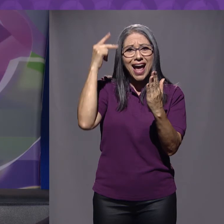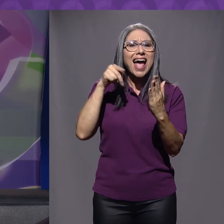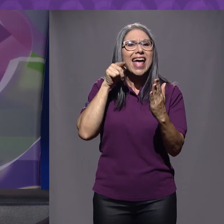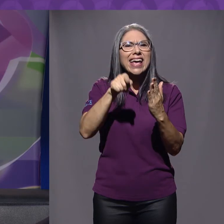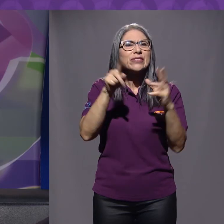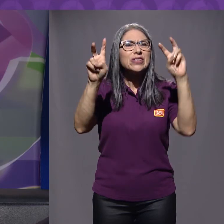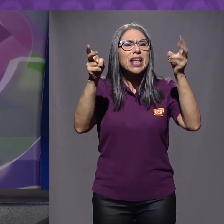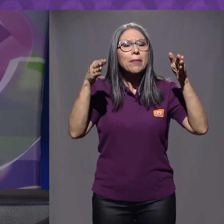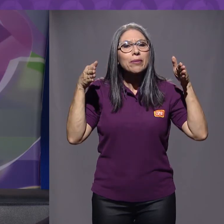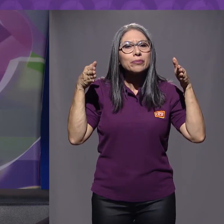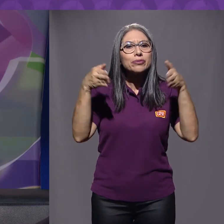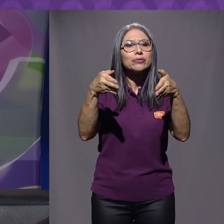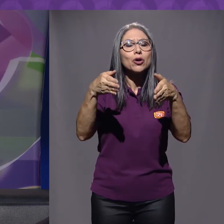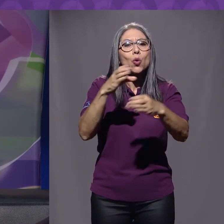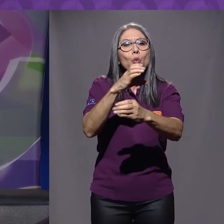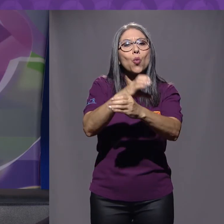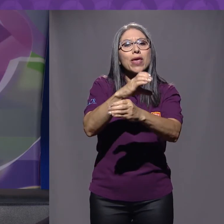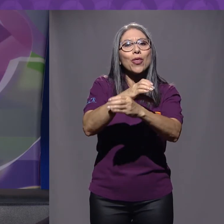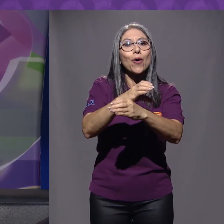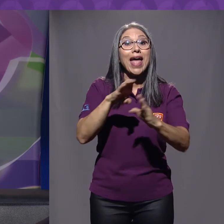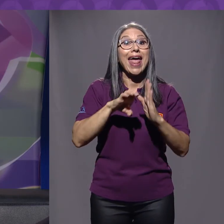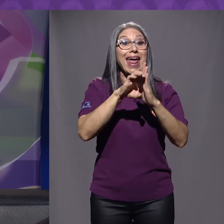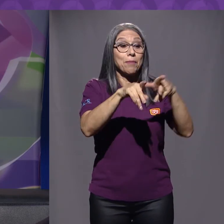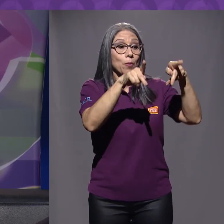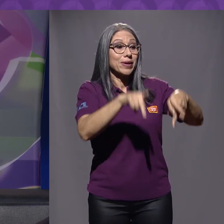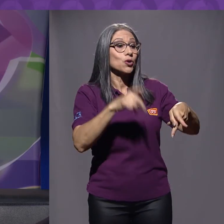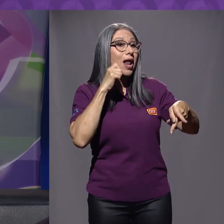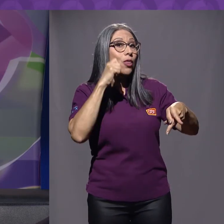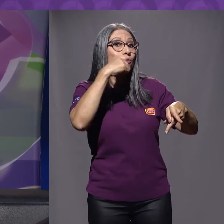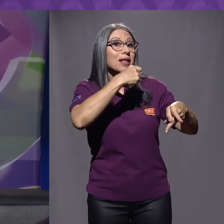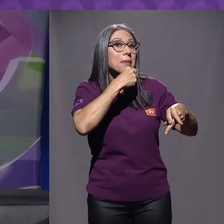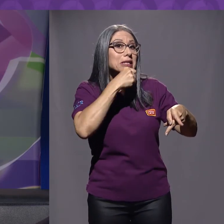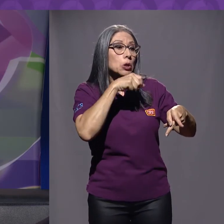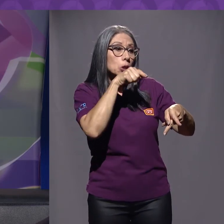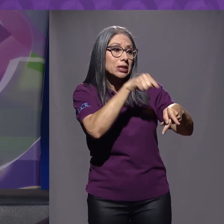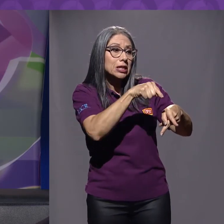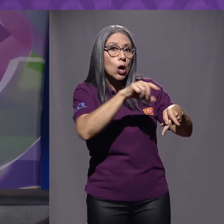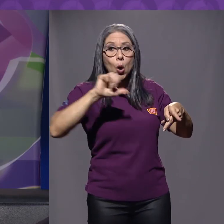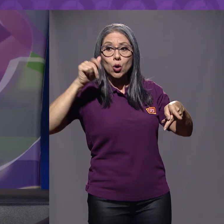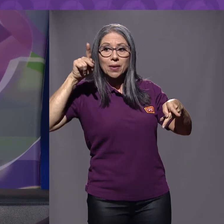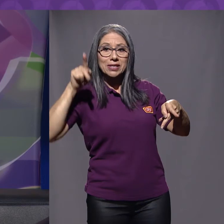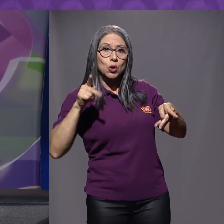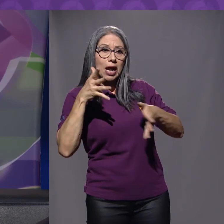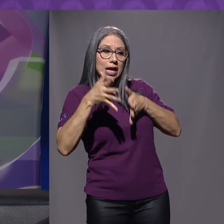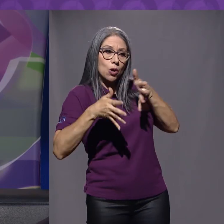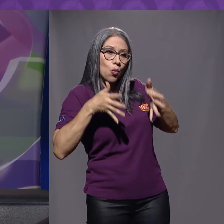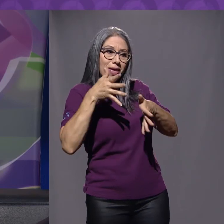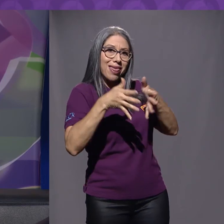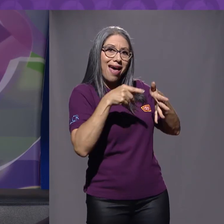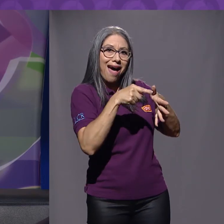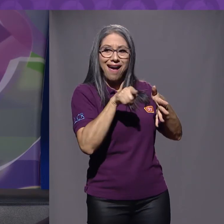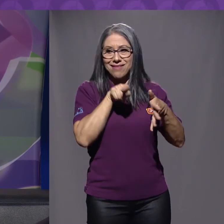cuidado. El cuidado de la persona que cuida digamos, al adulto mayor, los cuidadores.